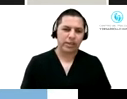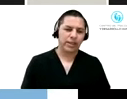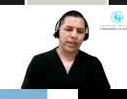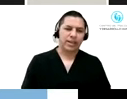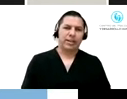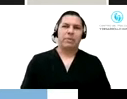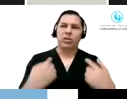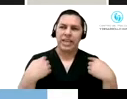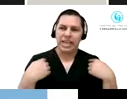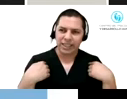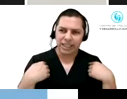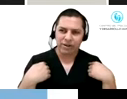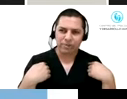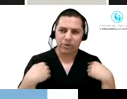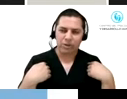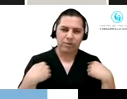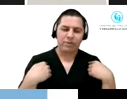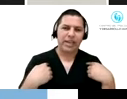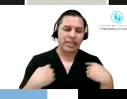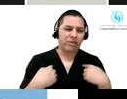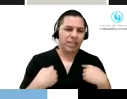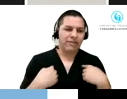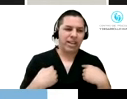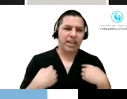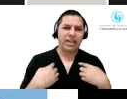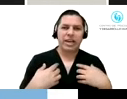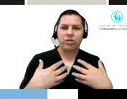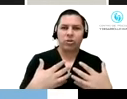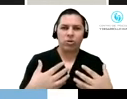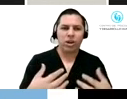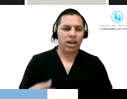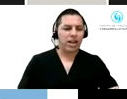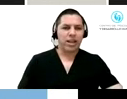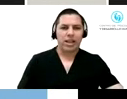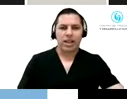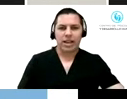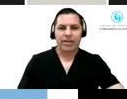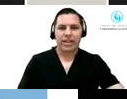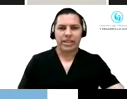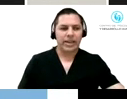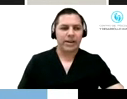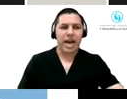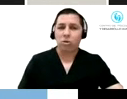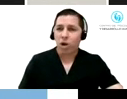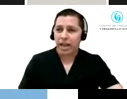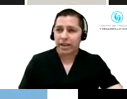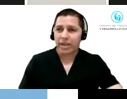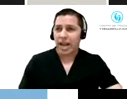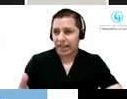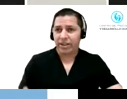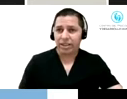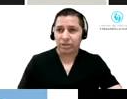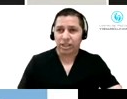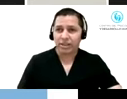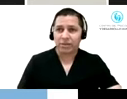ambos, ¿verdad? Pero sin este trabajo reproductivo, imagínense lo que significaría llegar yo con una gabacha arrugada